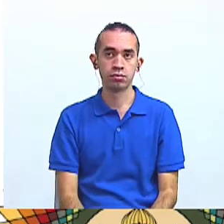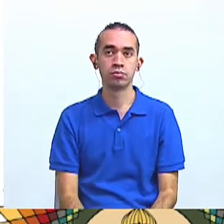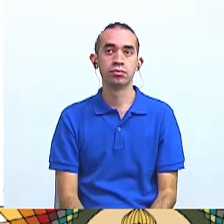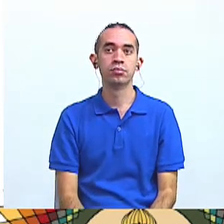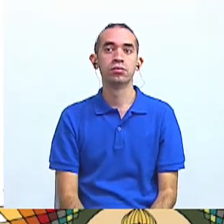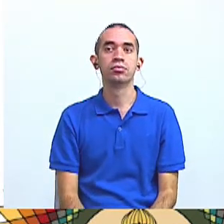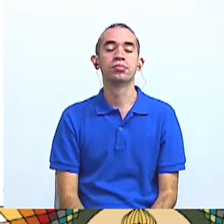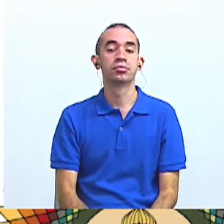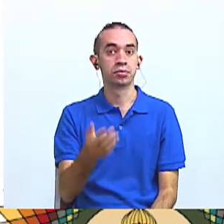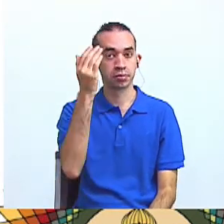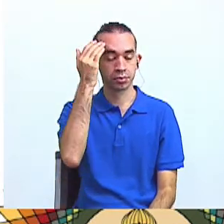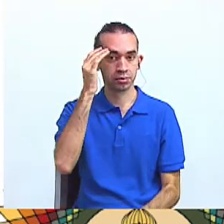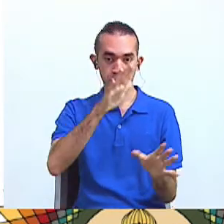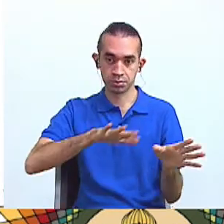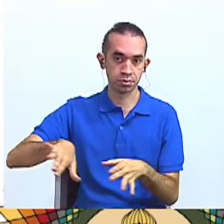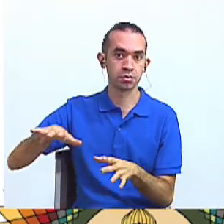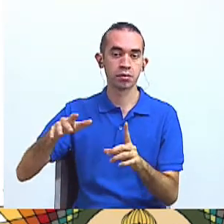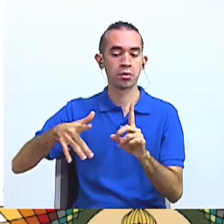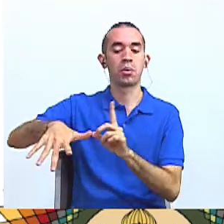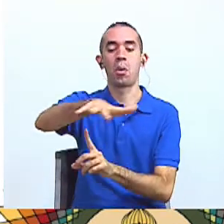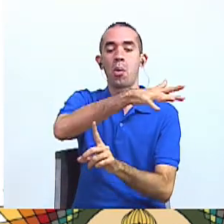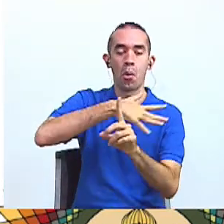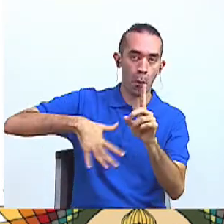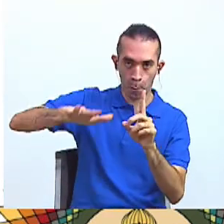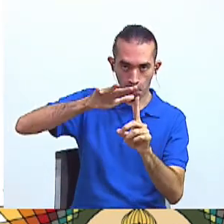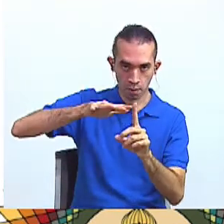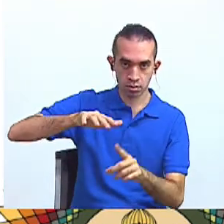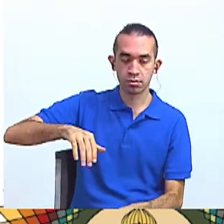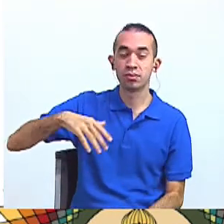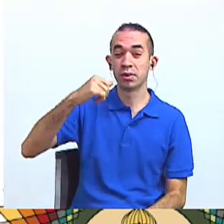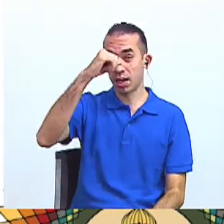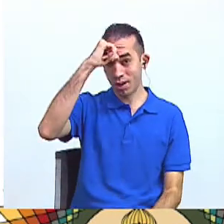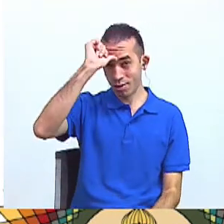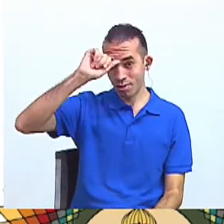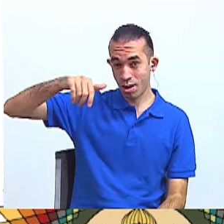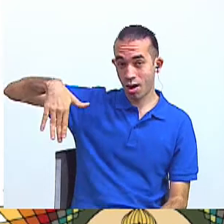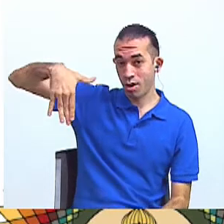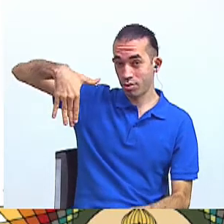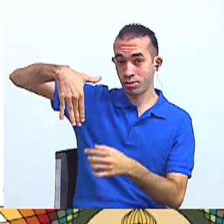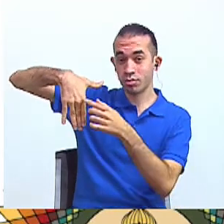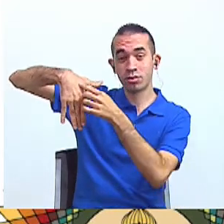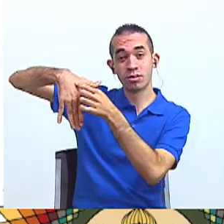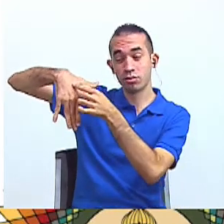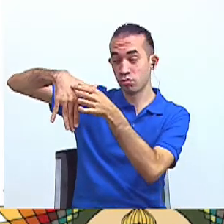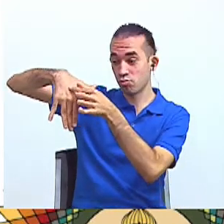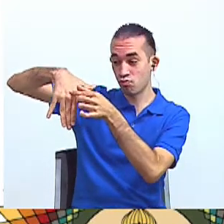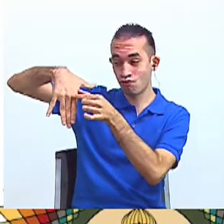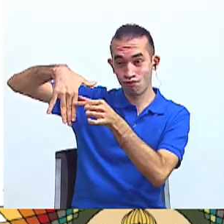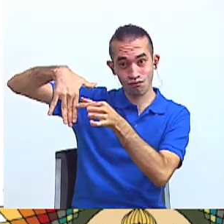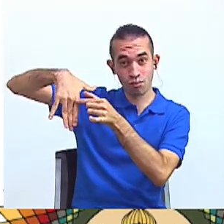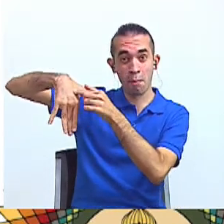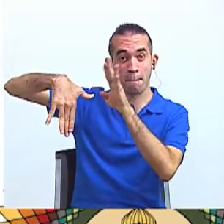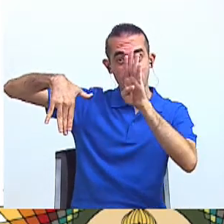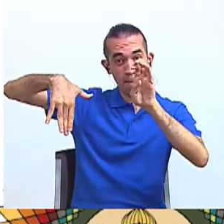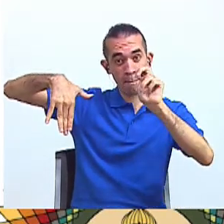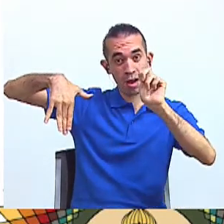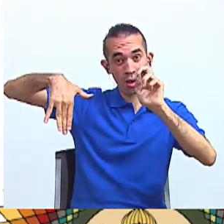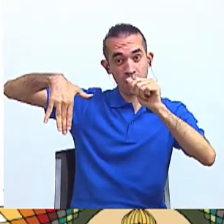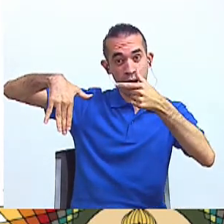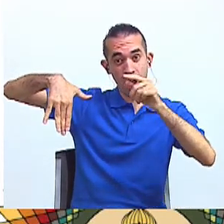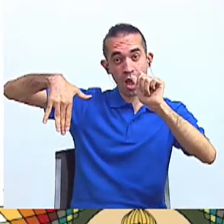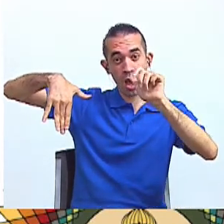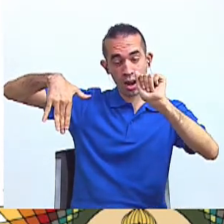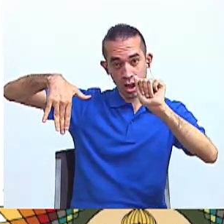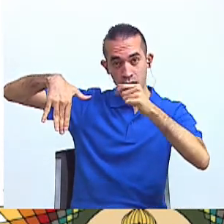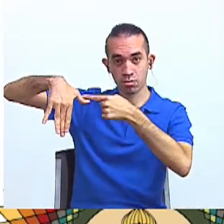El contexto de esta lectura se ubica en el renacimiento cultural bengalí, ¿sí? Como recordarán, la